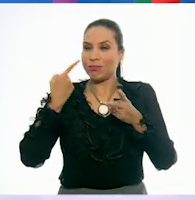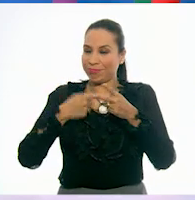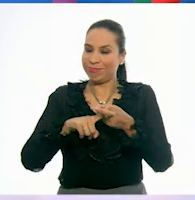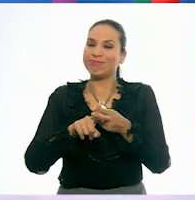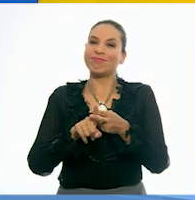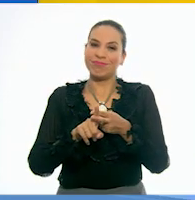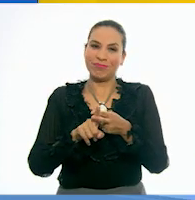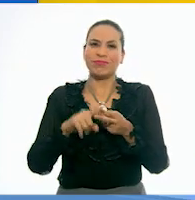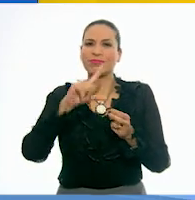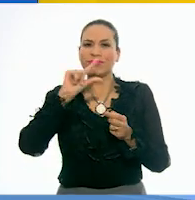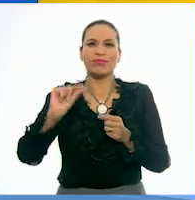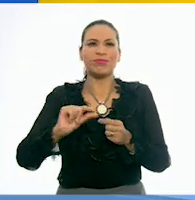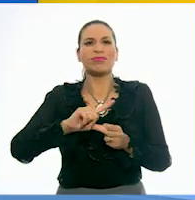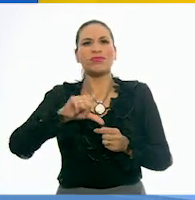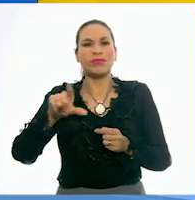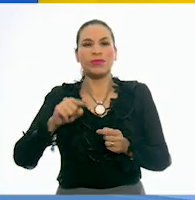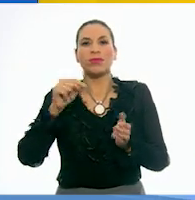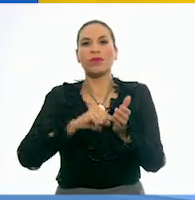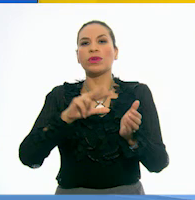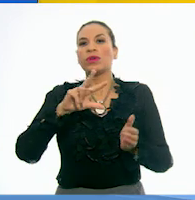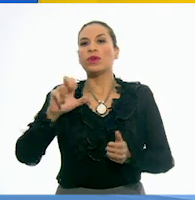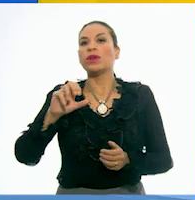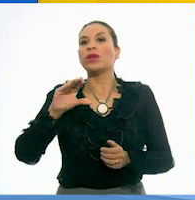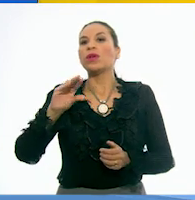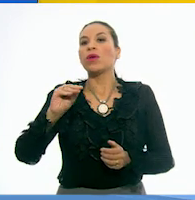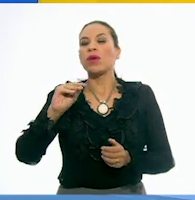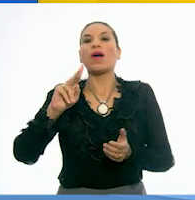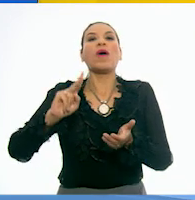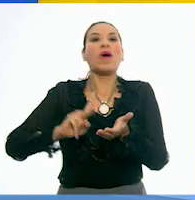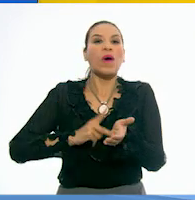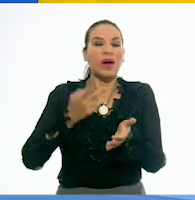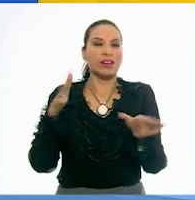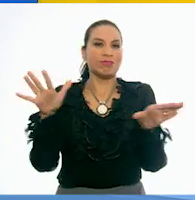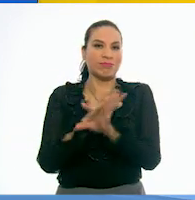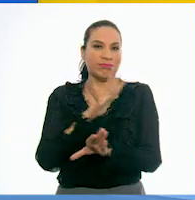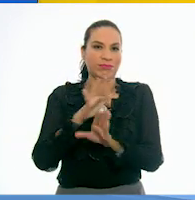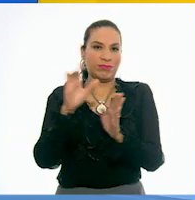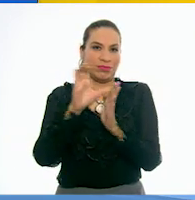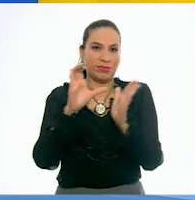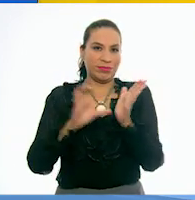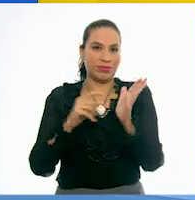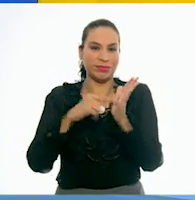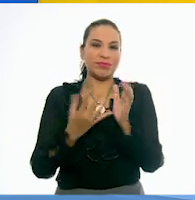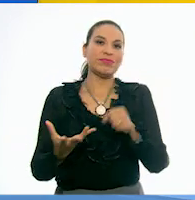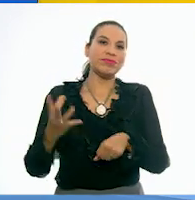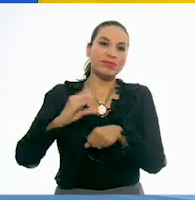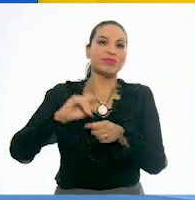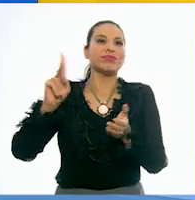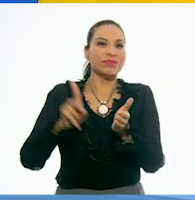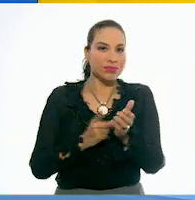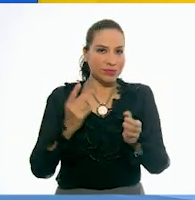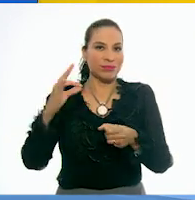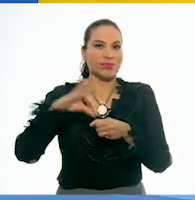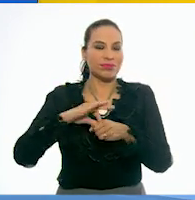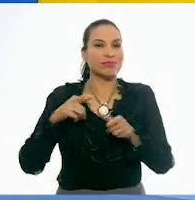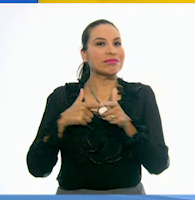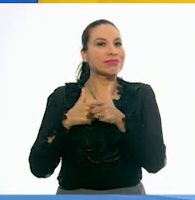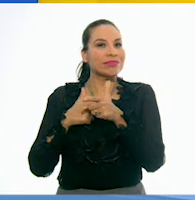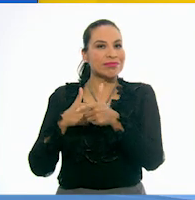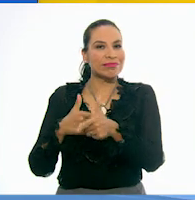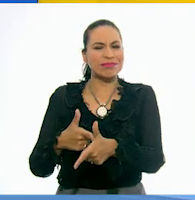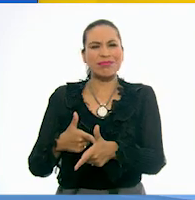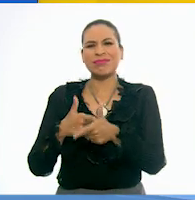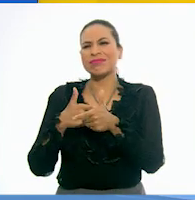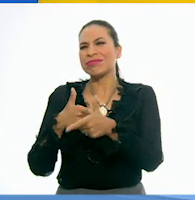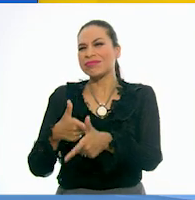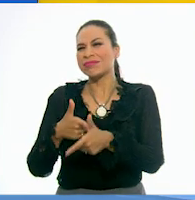sí, pero poco después, en 1890, se volvió a reformar la Constitución para permitir la reelección de manera continua e